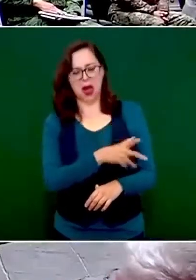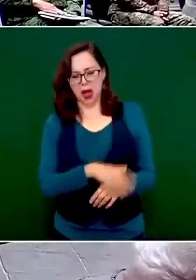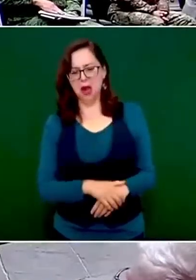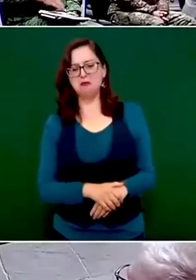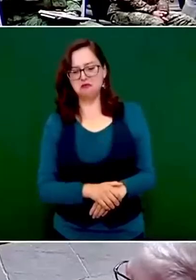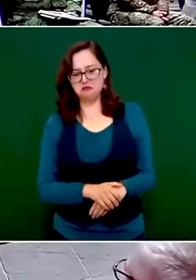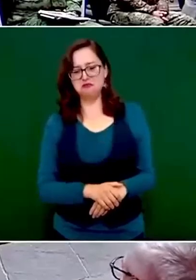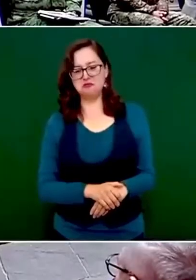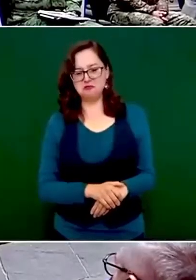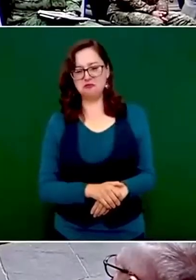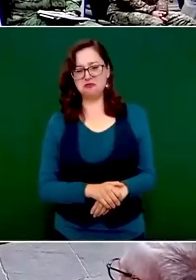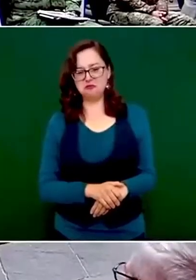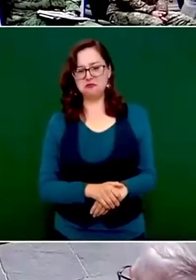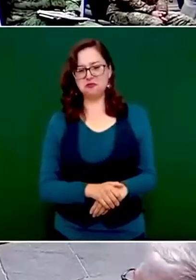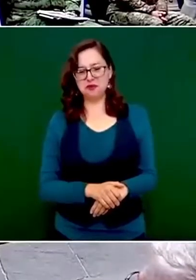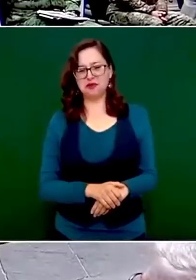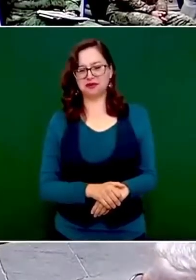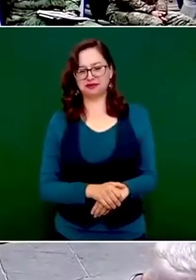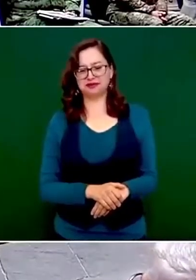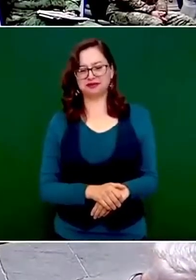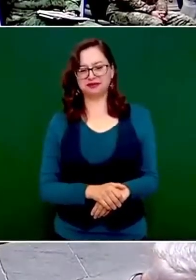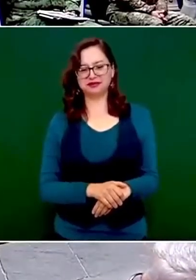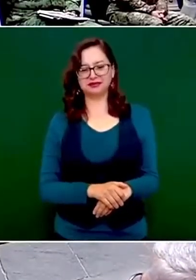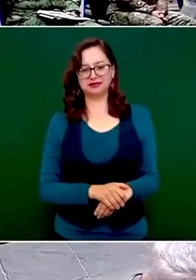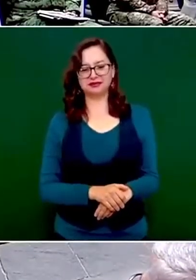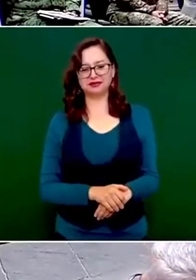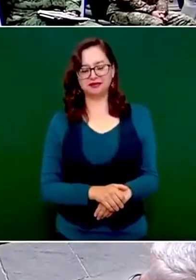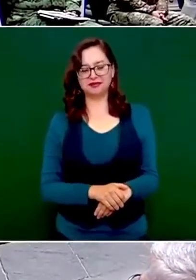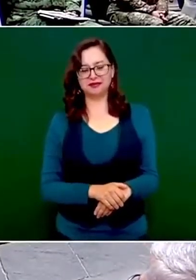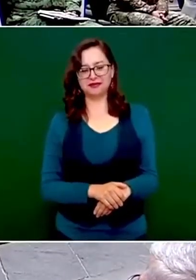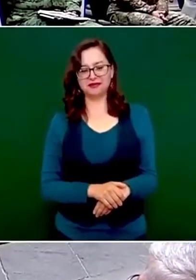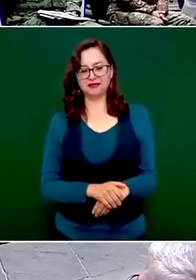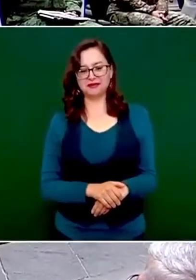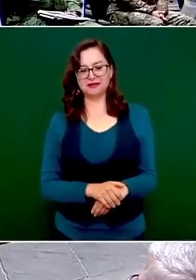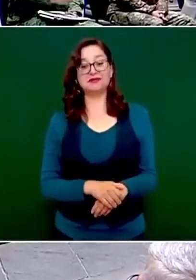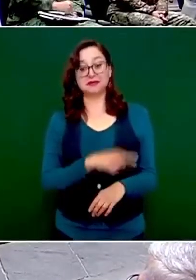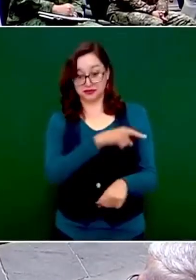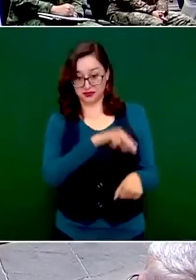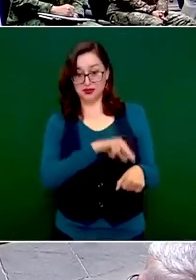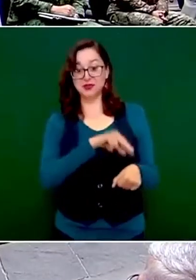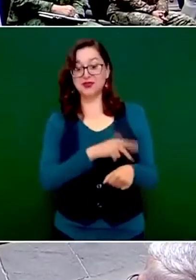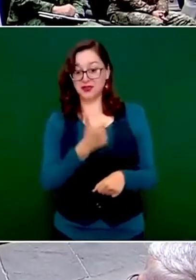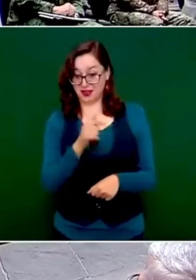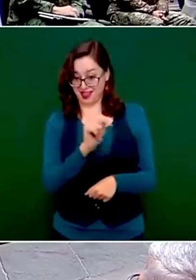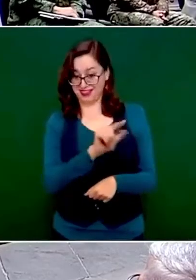también el doctor,